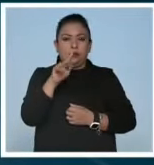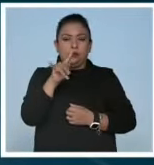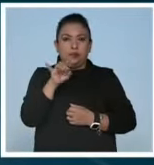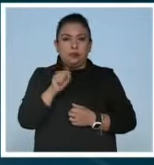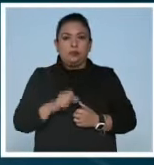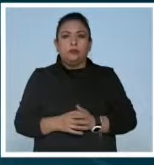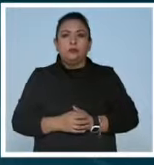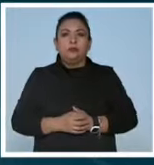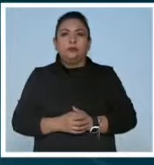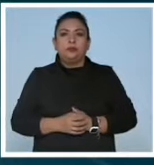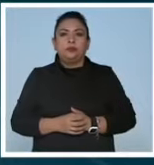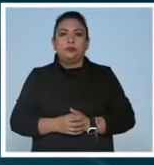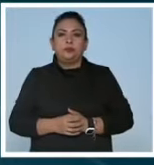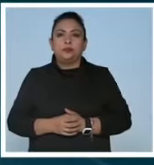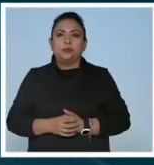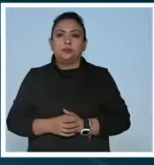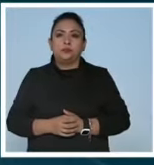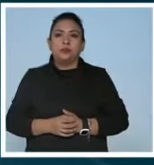Cortés.